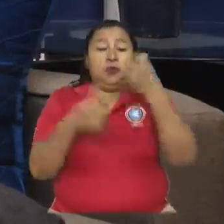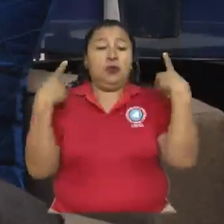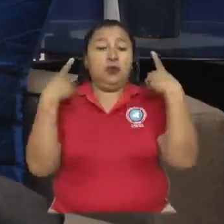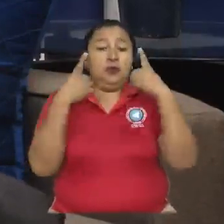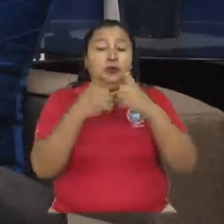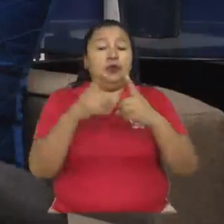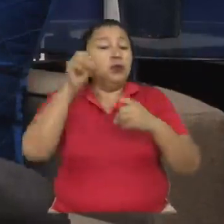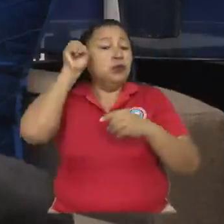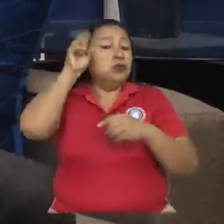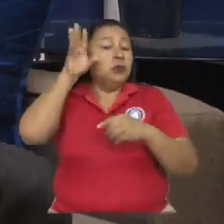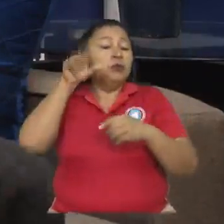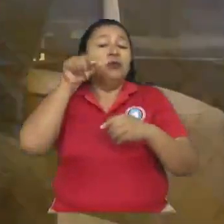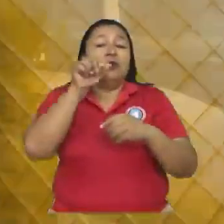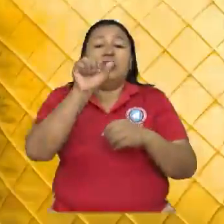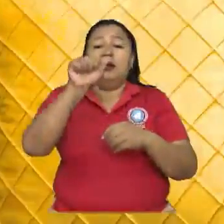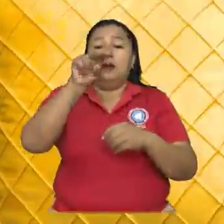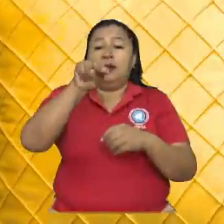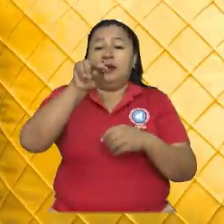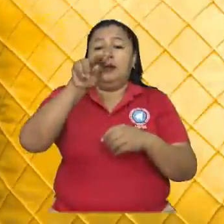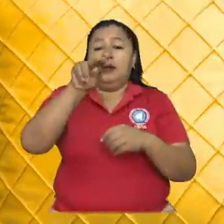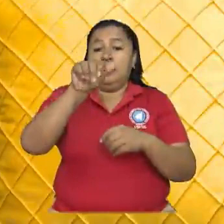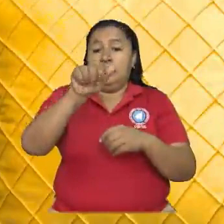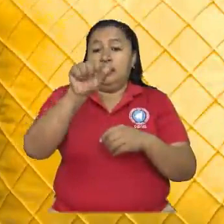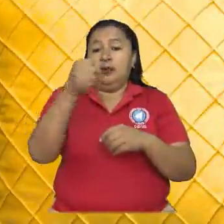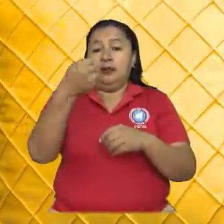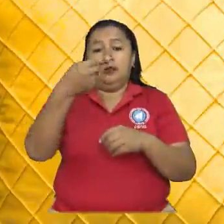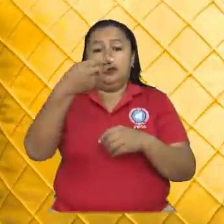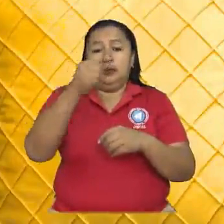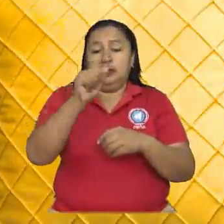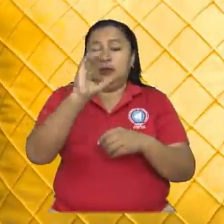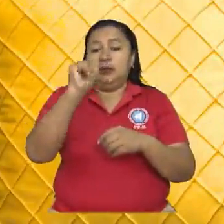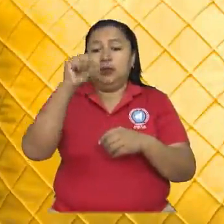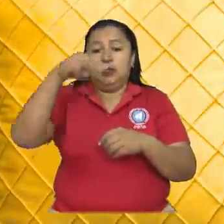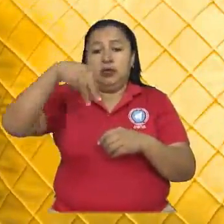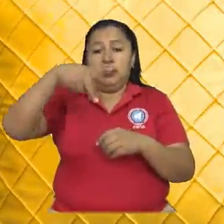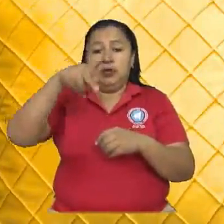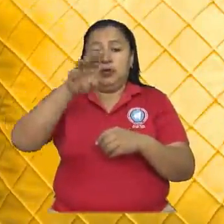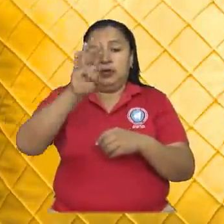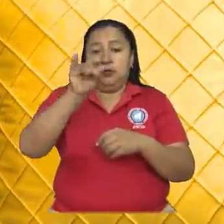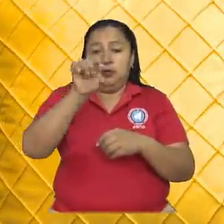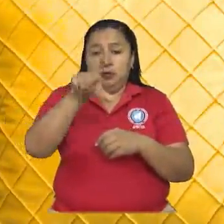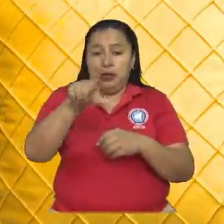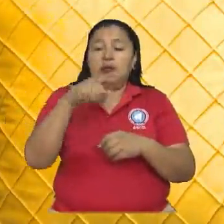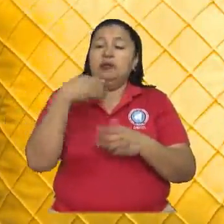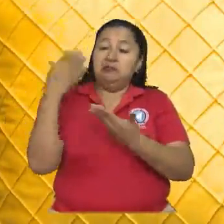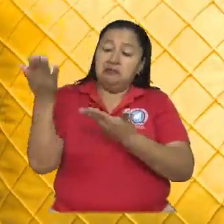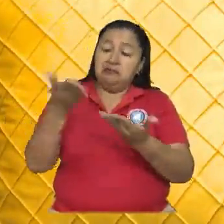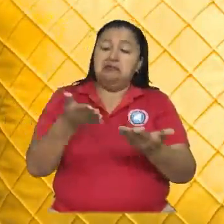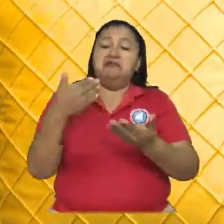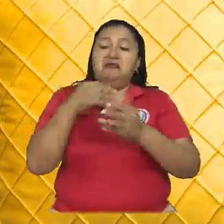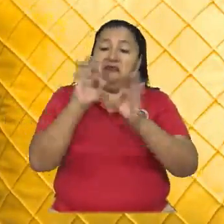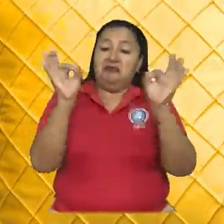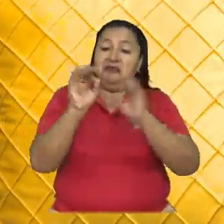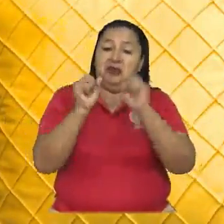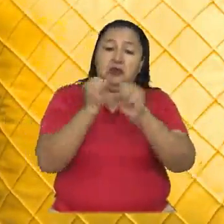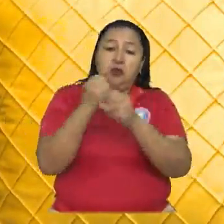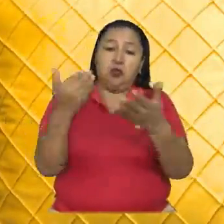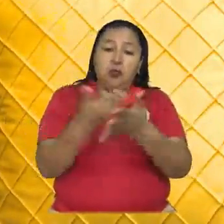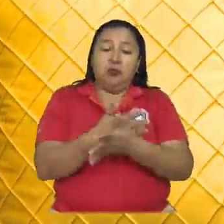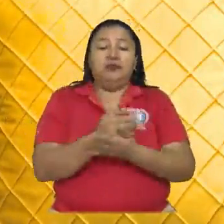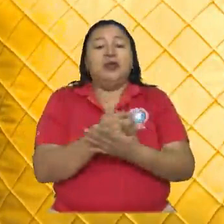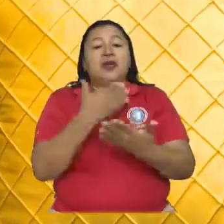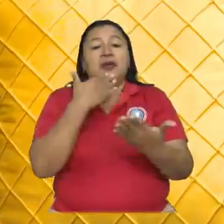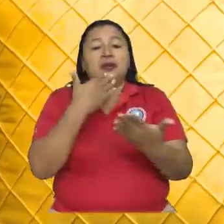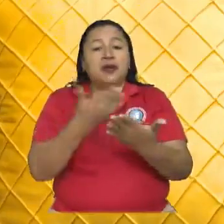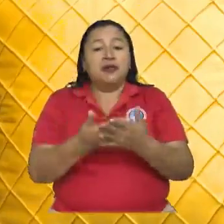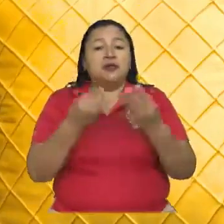Turismo. Compañera Nasha, bienvenida, muchas gracias por estar con nosotros y feliz año nuevo. Feliz año, muchas gracias por tenernos en el programa. Como